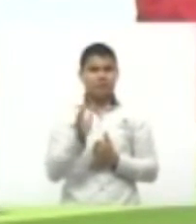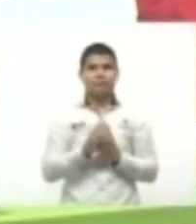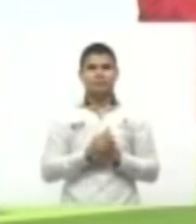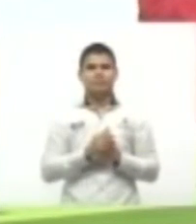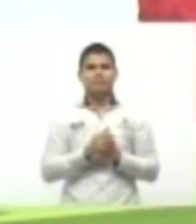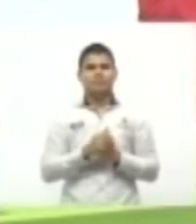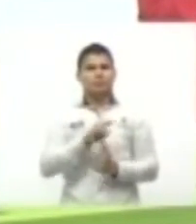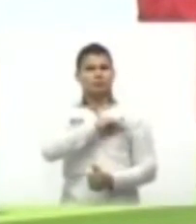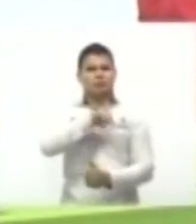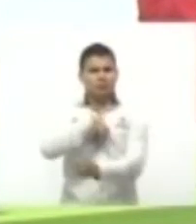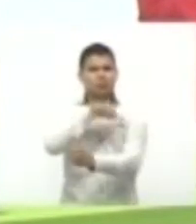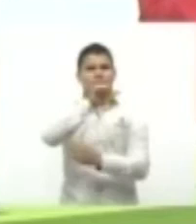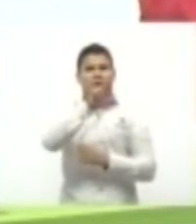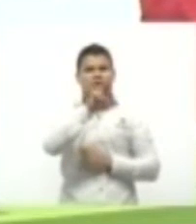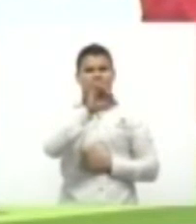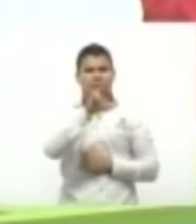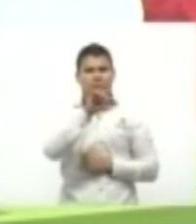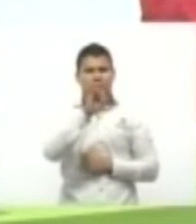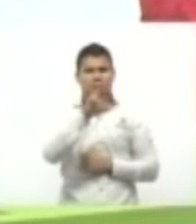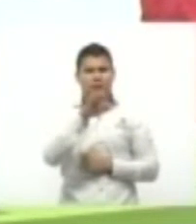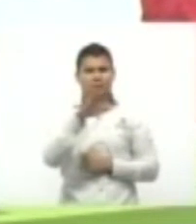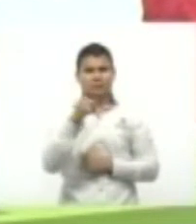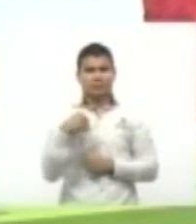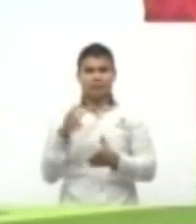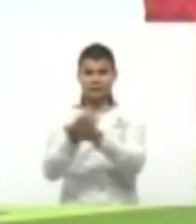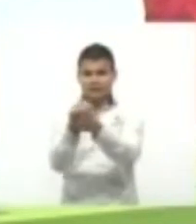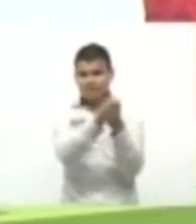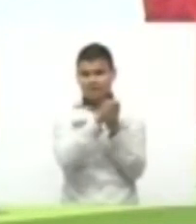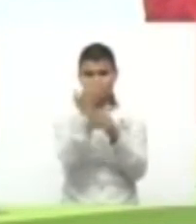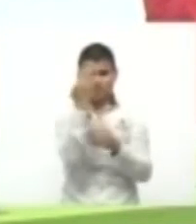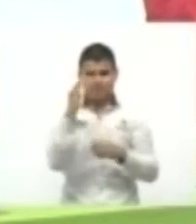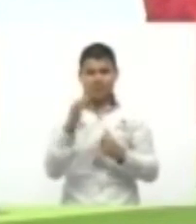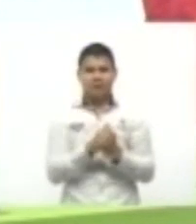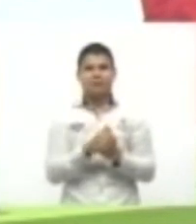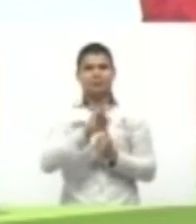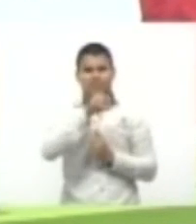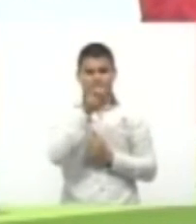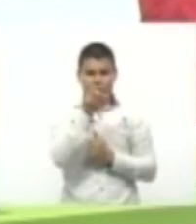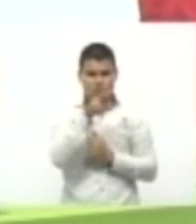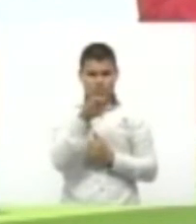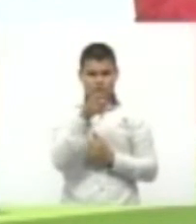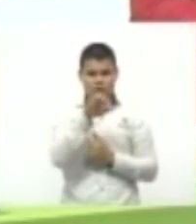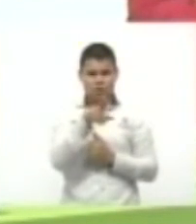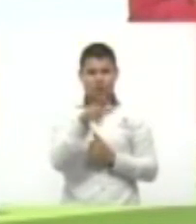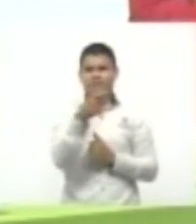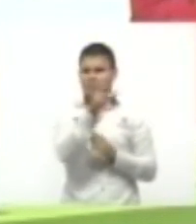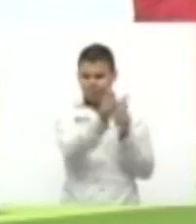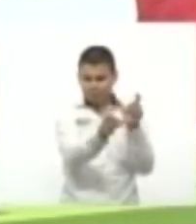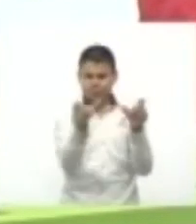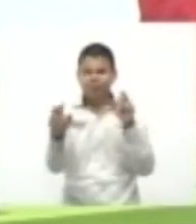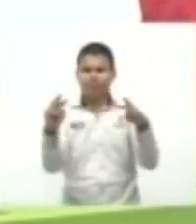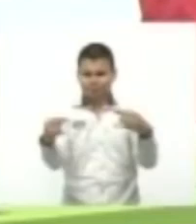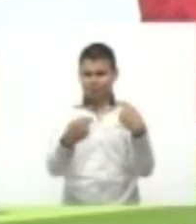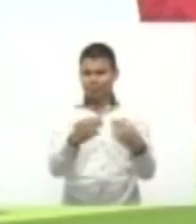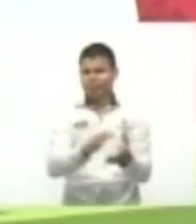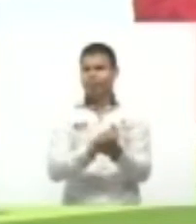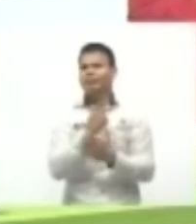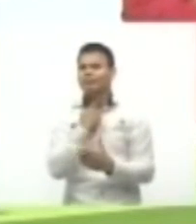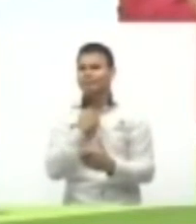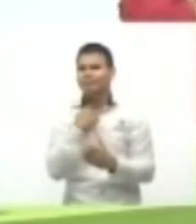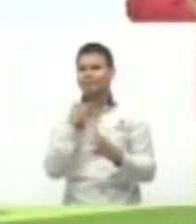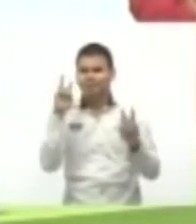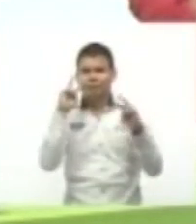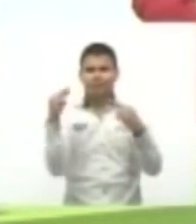nosotros Alexander Fontalvo, que me dice, mándame saludos desde Barranquilla. Está Jorge de las Salas y está Jadir Andrés Parkers con Lina